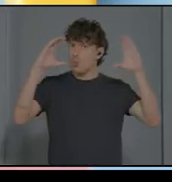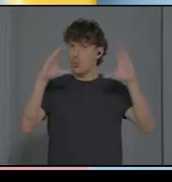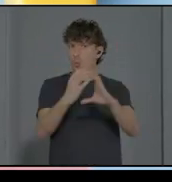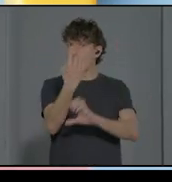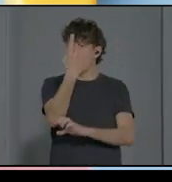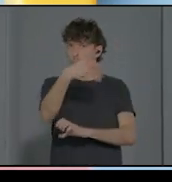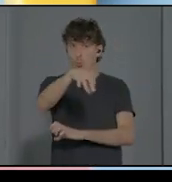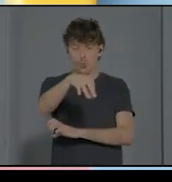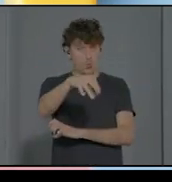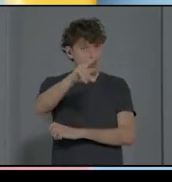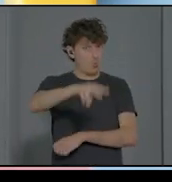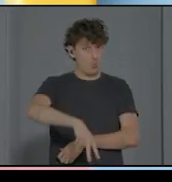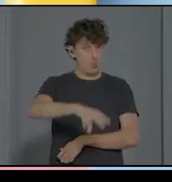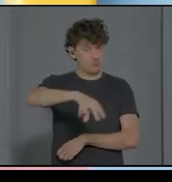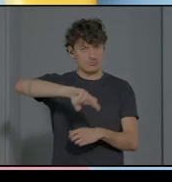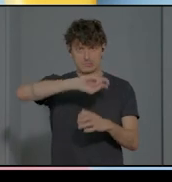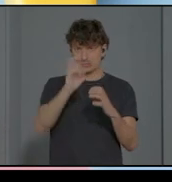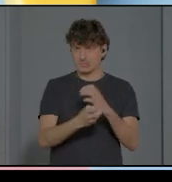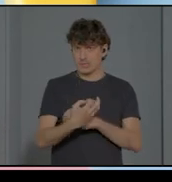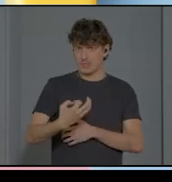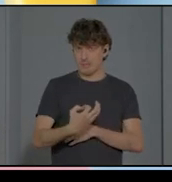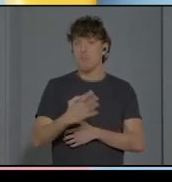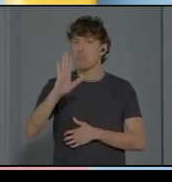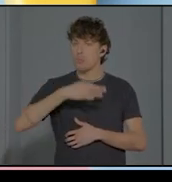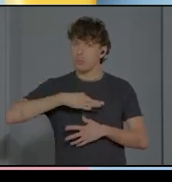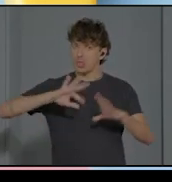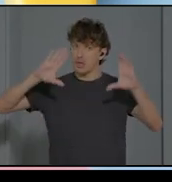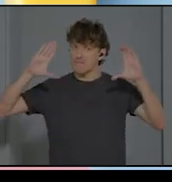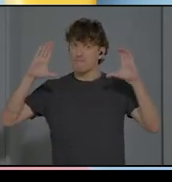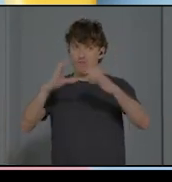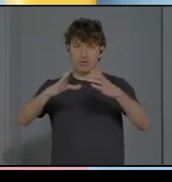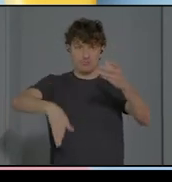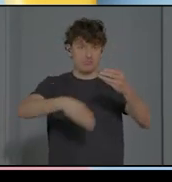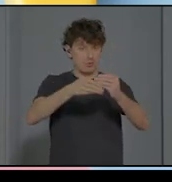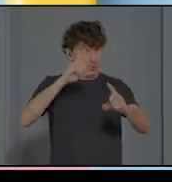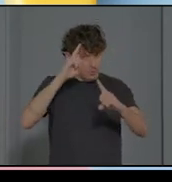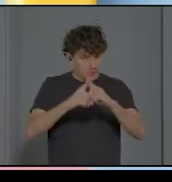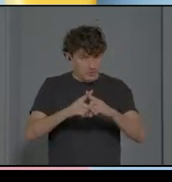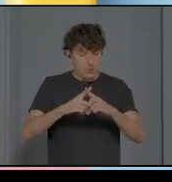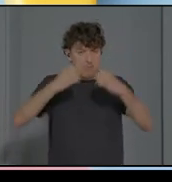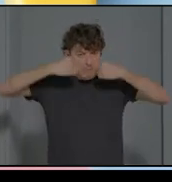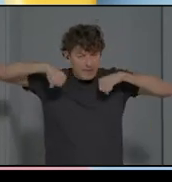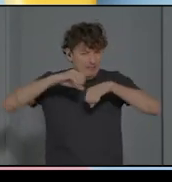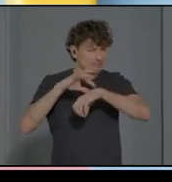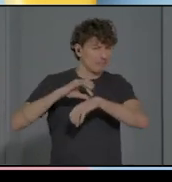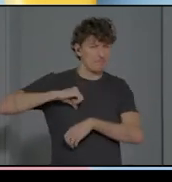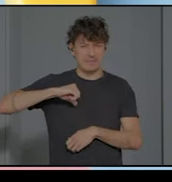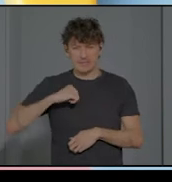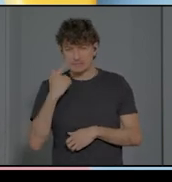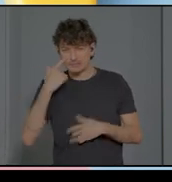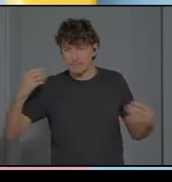que añadimos para mejorar la práctica clínica. Y con esto llego al final de mi presentación y